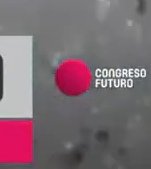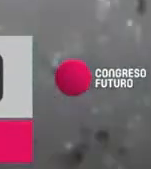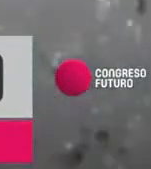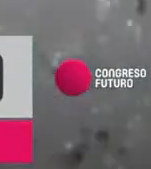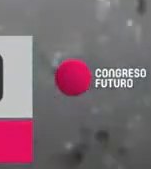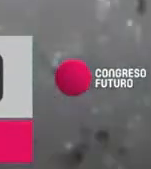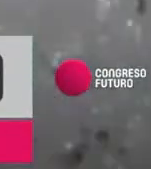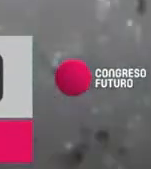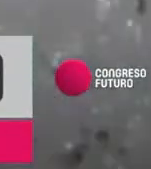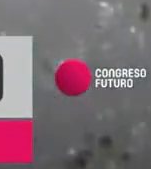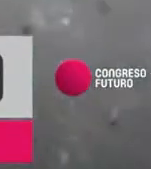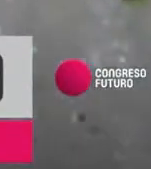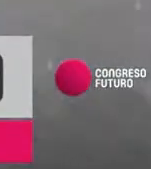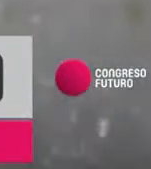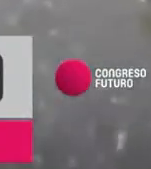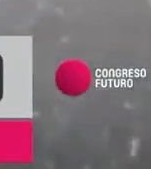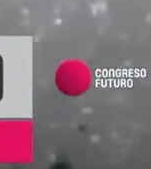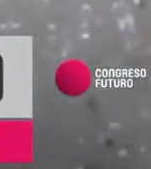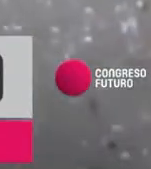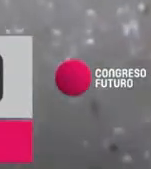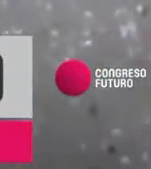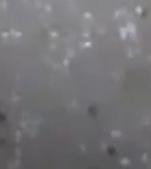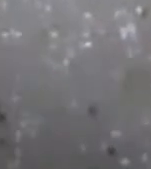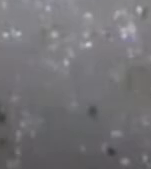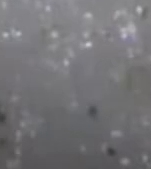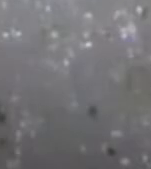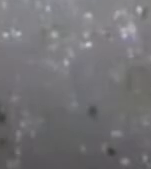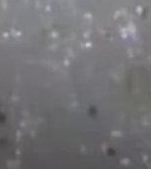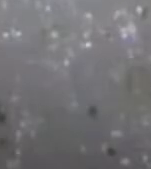de desechos plásticos que hay en los océanos.